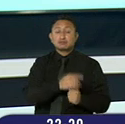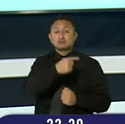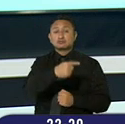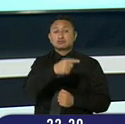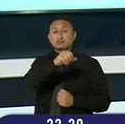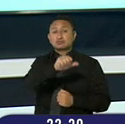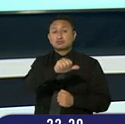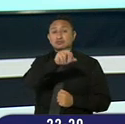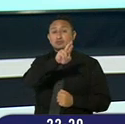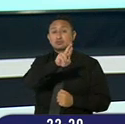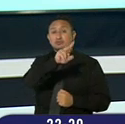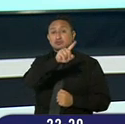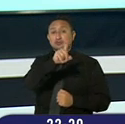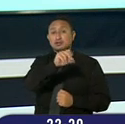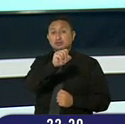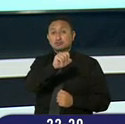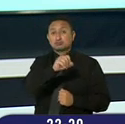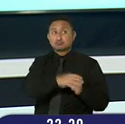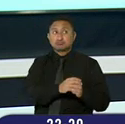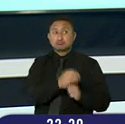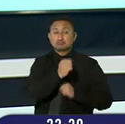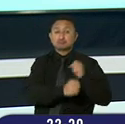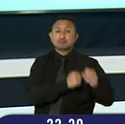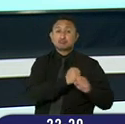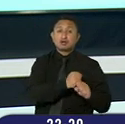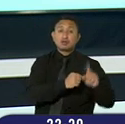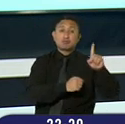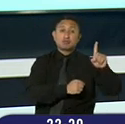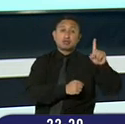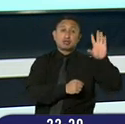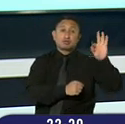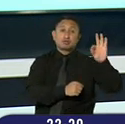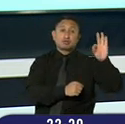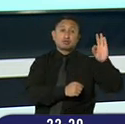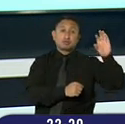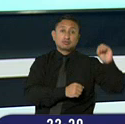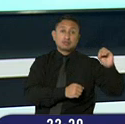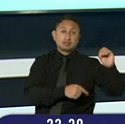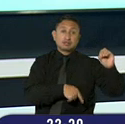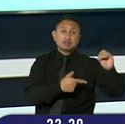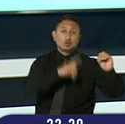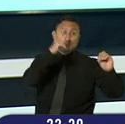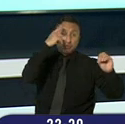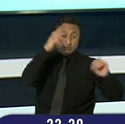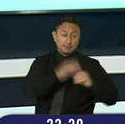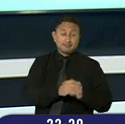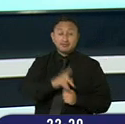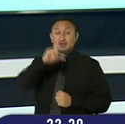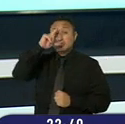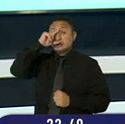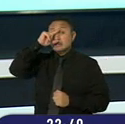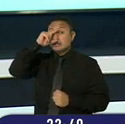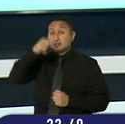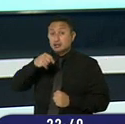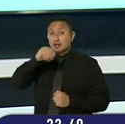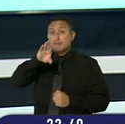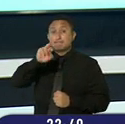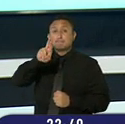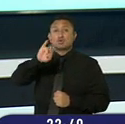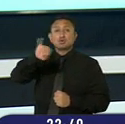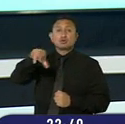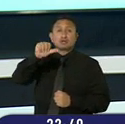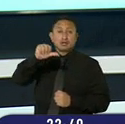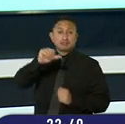ocurrida en 1990, durante el gobierno de Rodrigo Borja. En ese entonces, la víctima formaba parte de